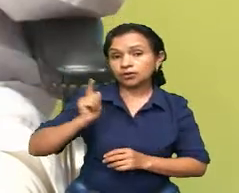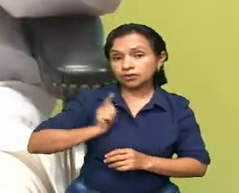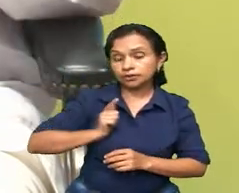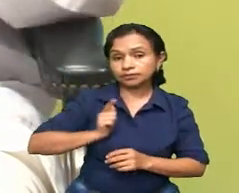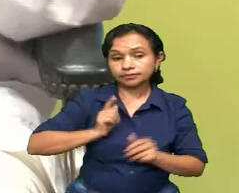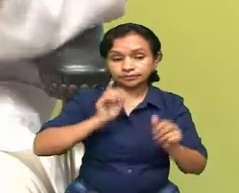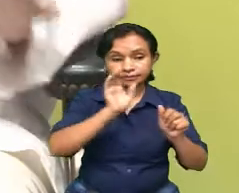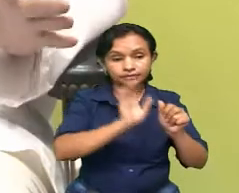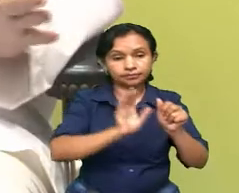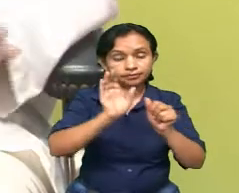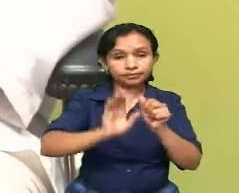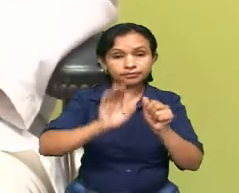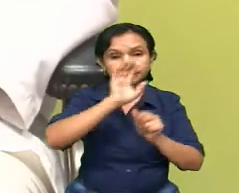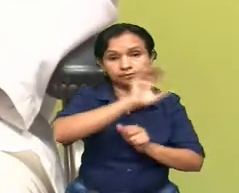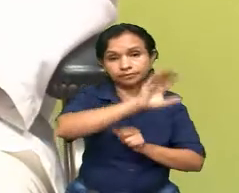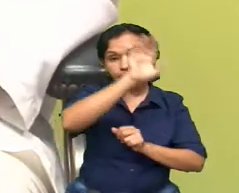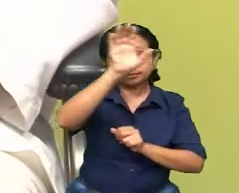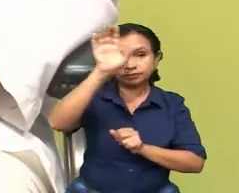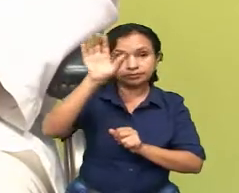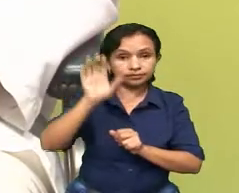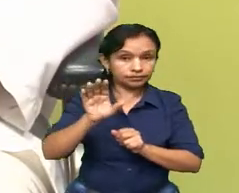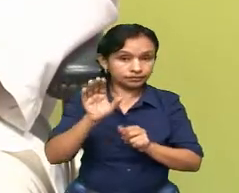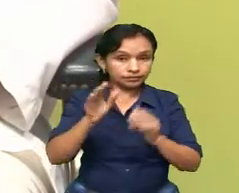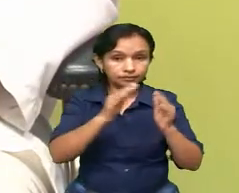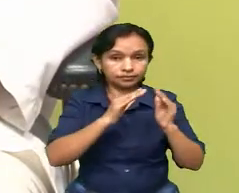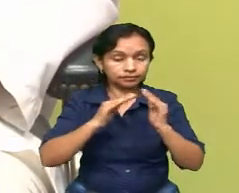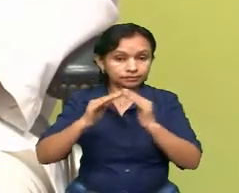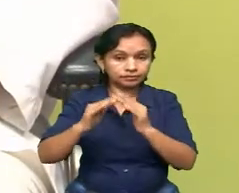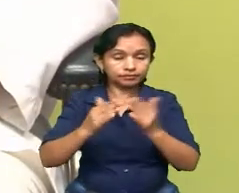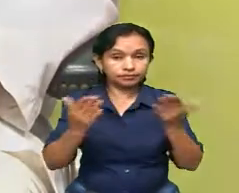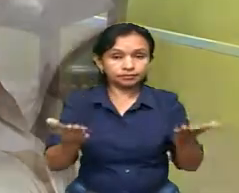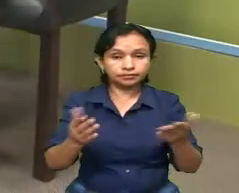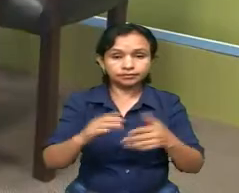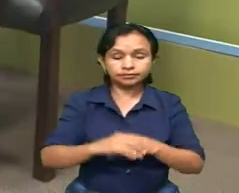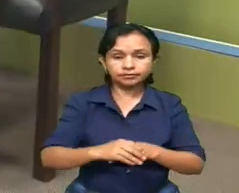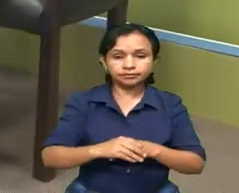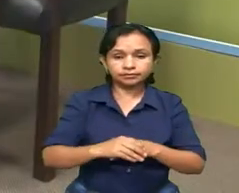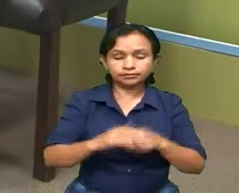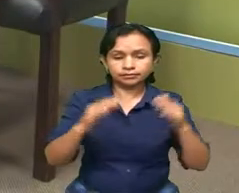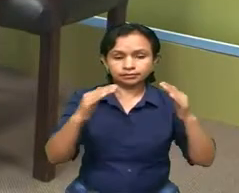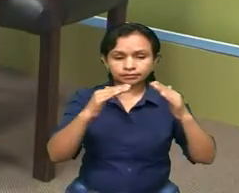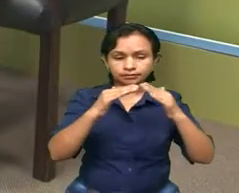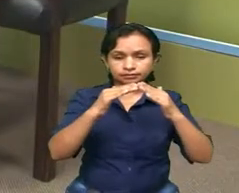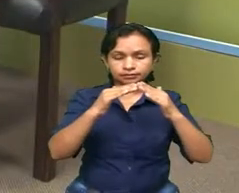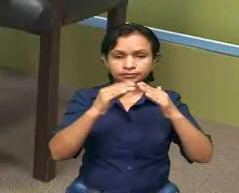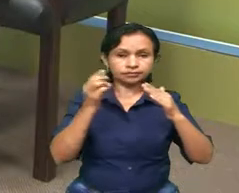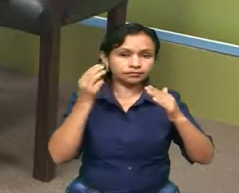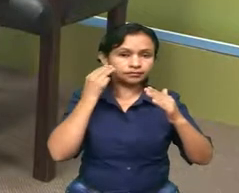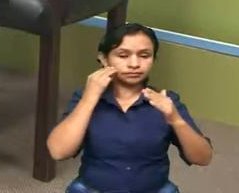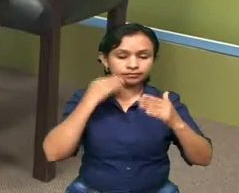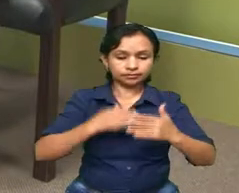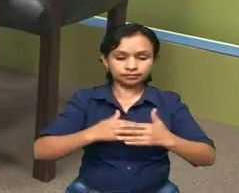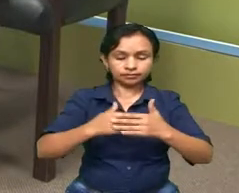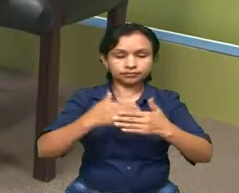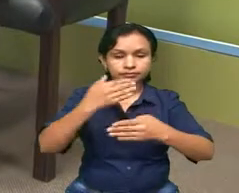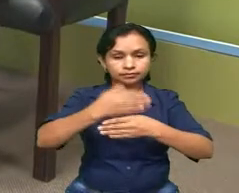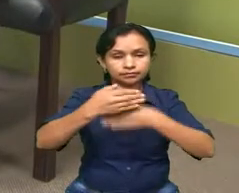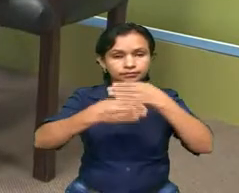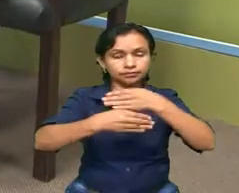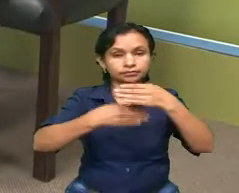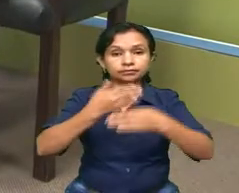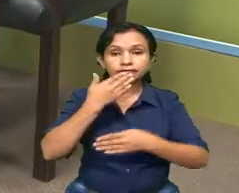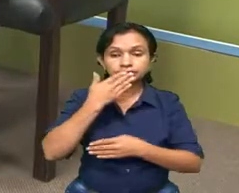cada departamento o ciudad. Ahora, la casa materna que ha contribuido el buen gobierno